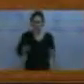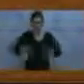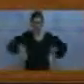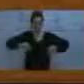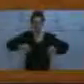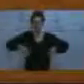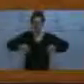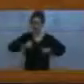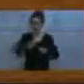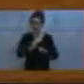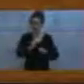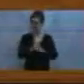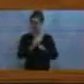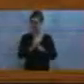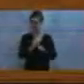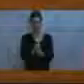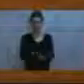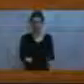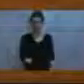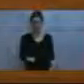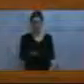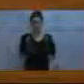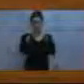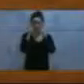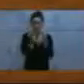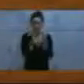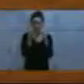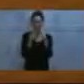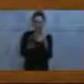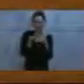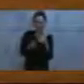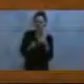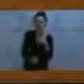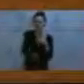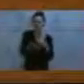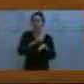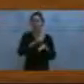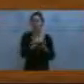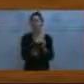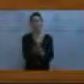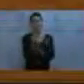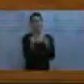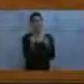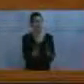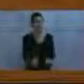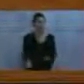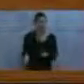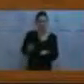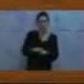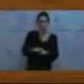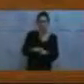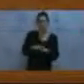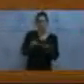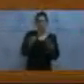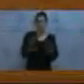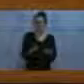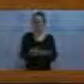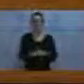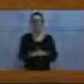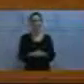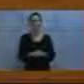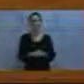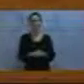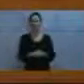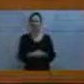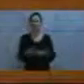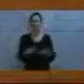clase trabajadora y que se esfuerza todos los días y que empieza muy temprano su jornada con sendos despertadores.